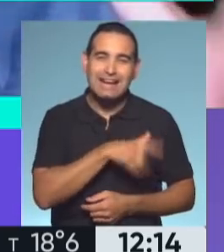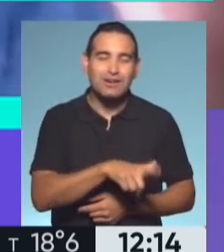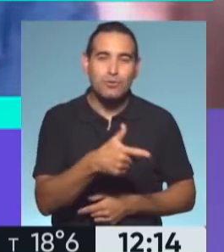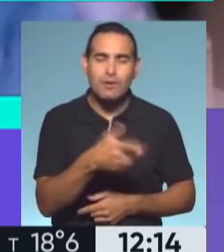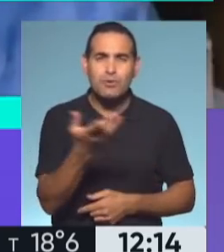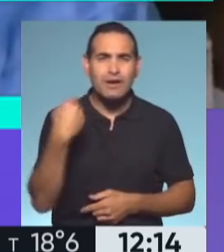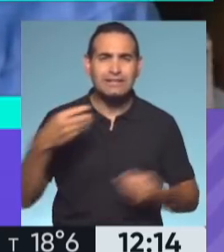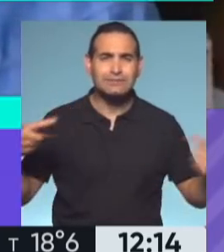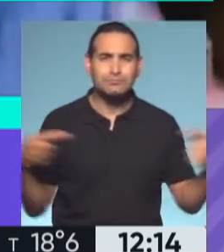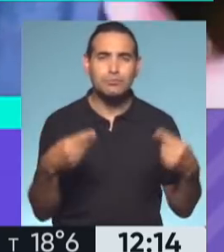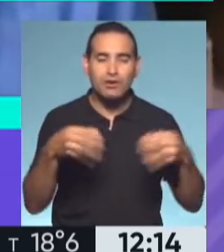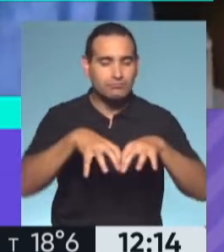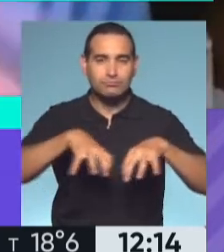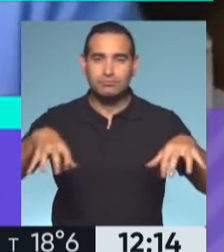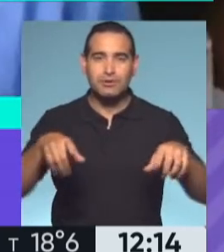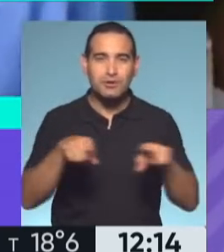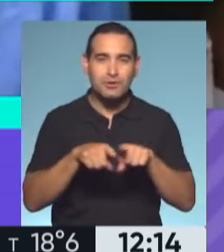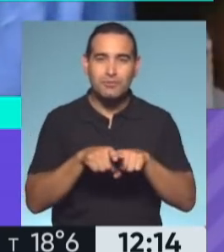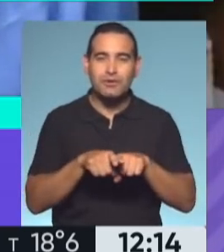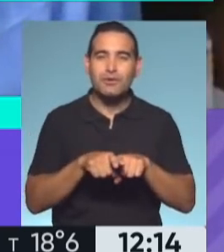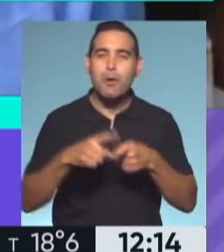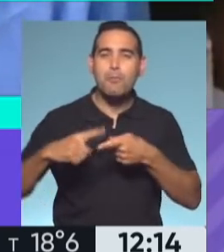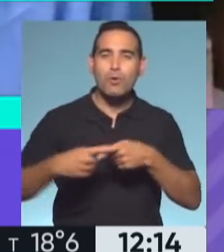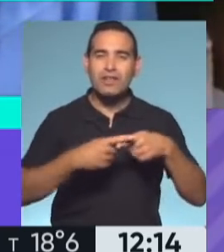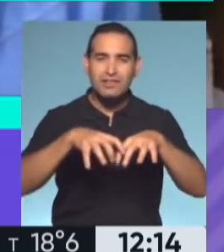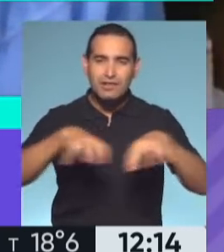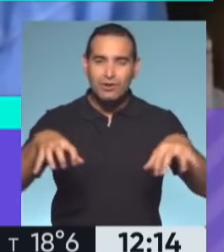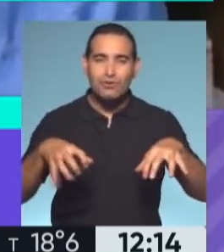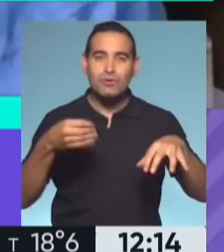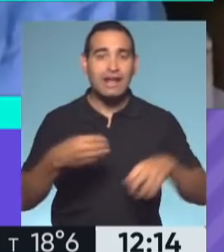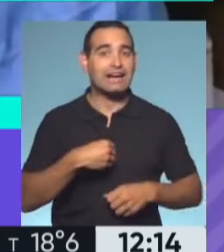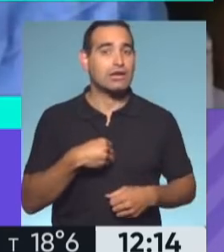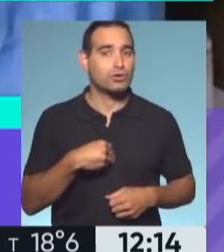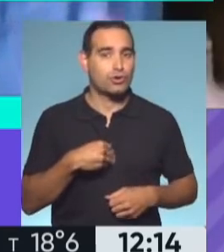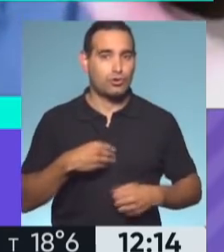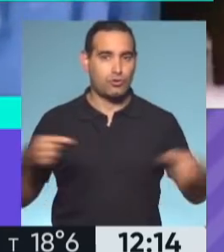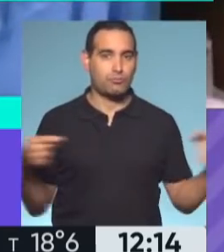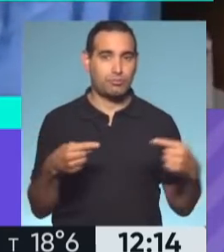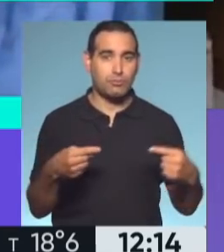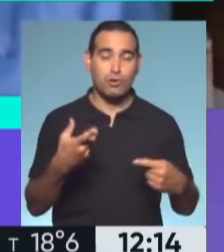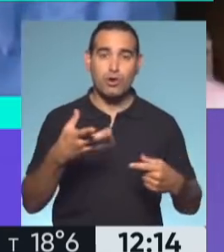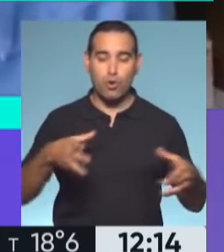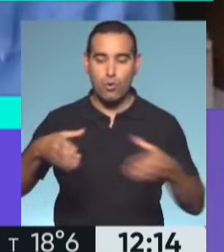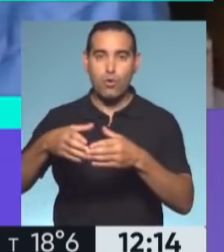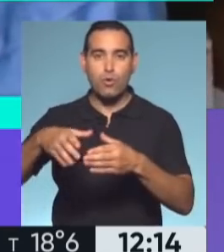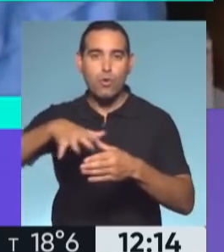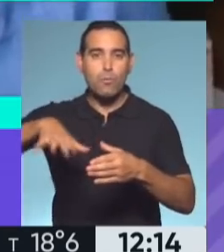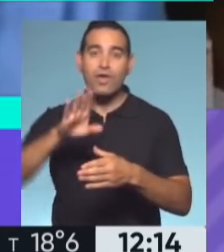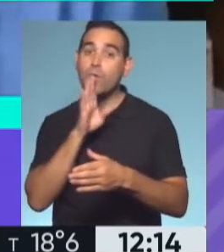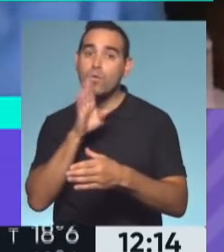entra en lo que es la grieta argentina, pero ya no la grieta política, sino una grieta de especie religiosa, donde la comunidad judía